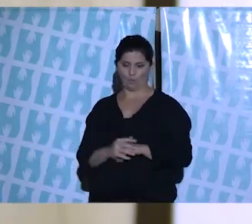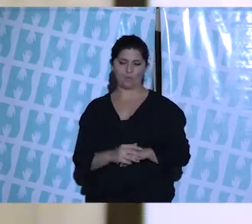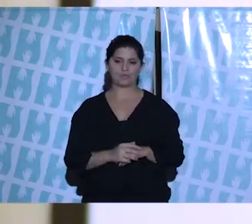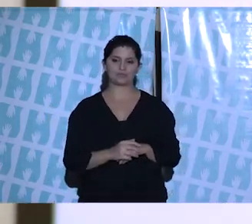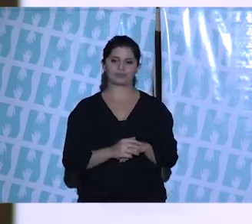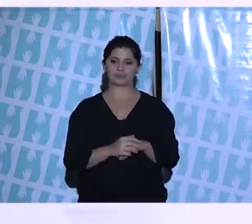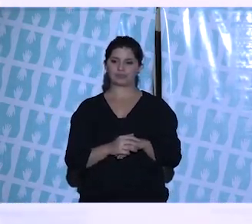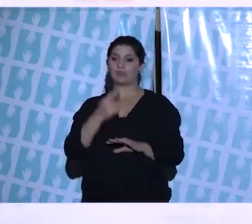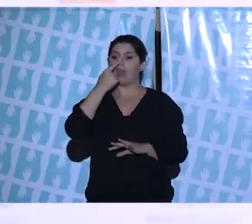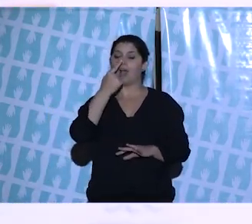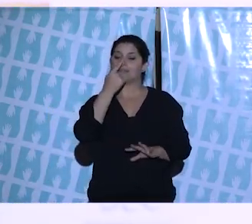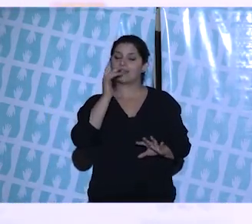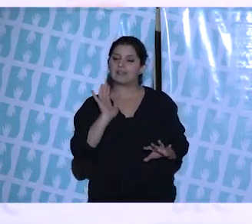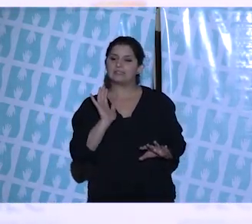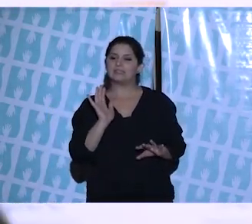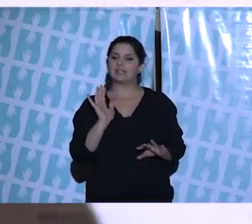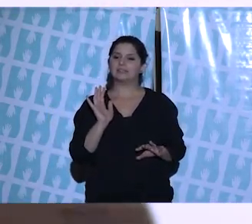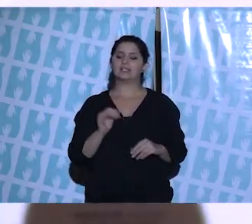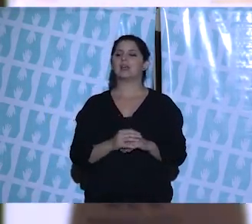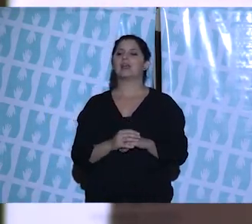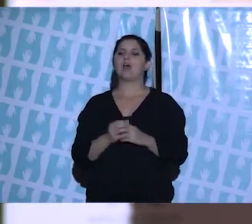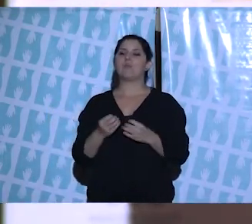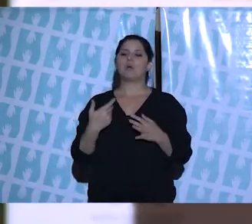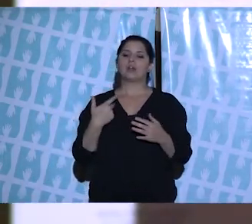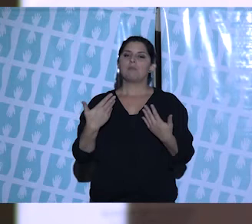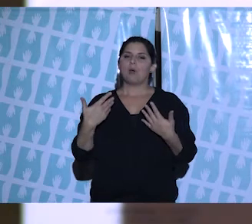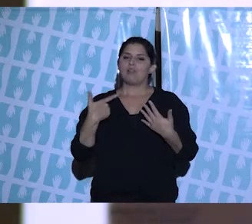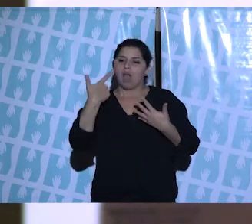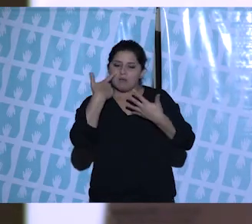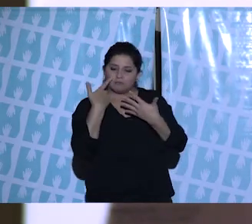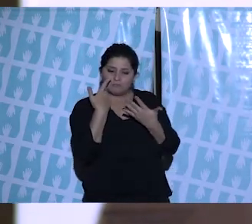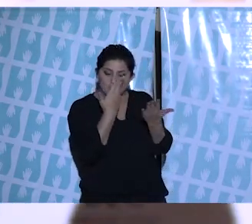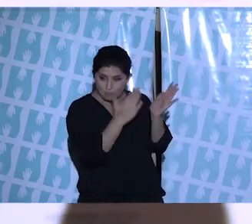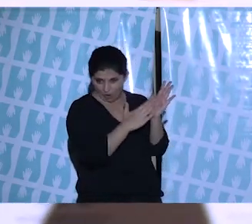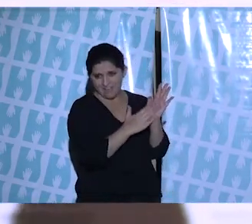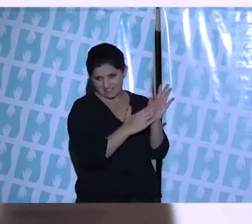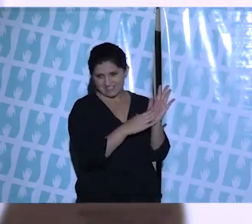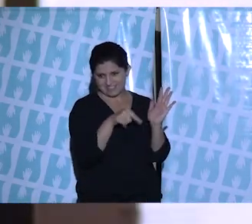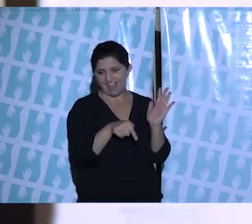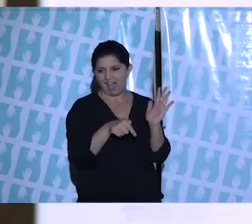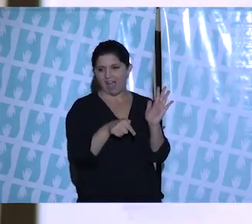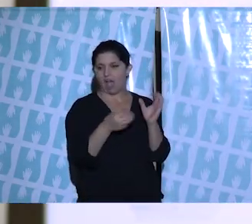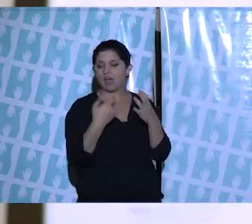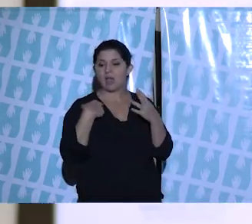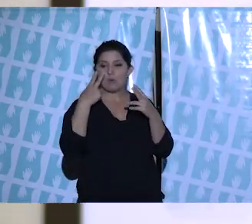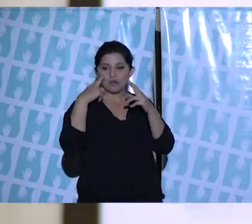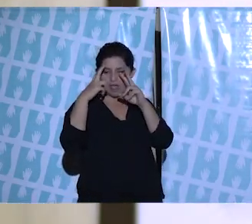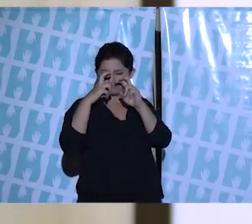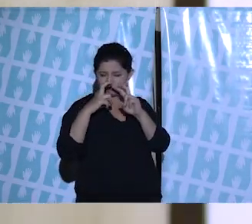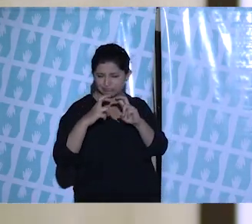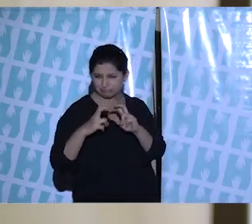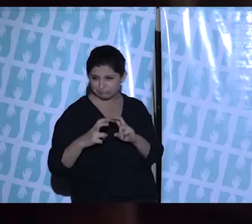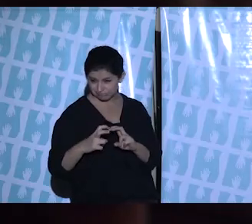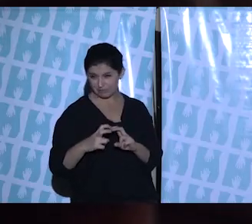Es interesantísimo porque se ha podido demostrar, gracias a los grandes avances de la